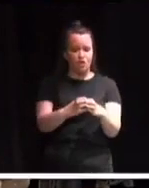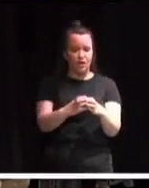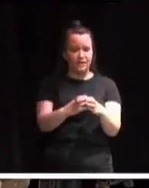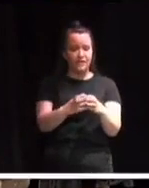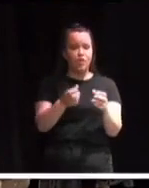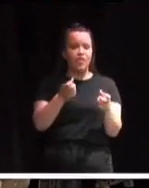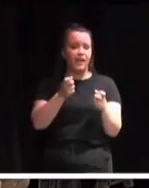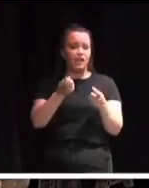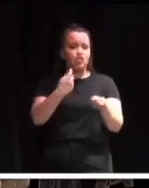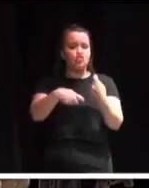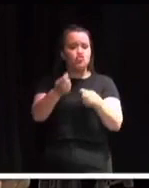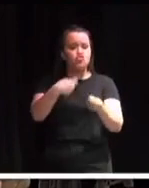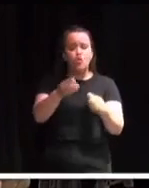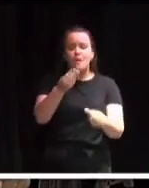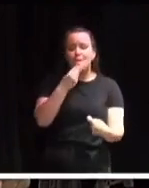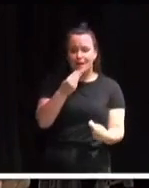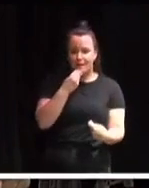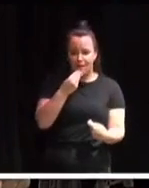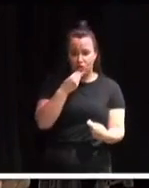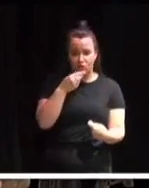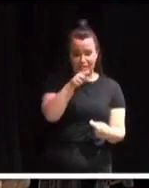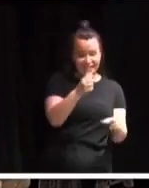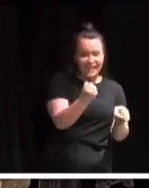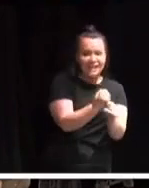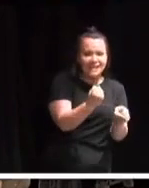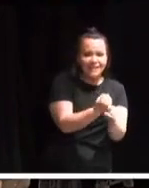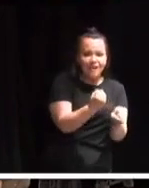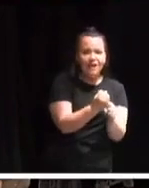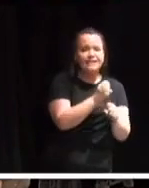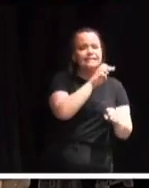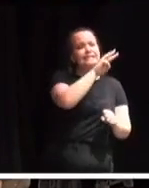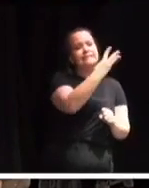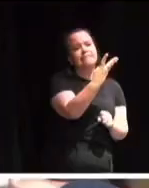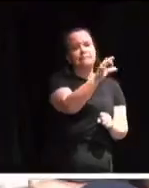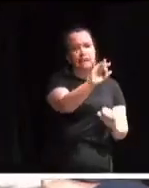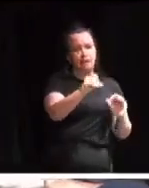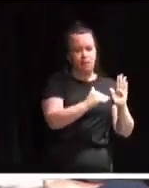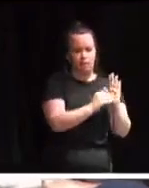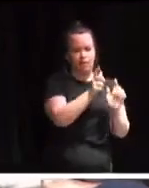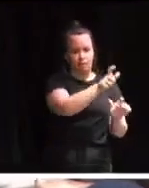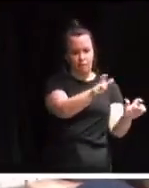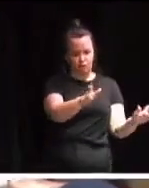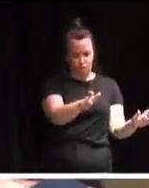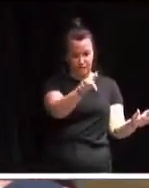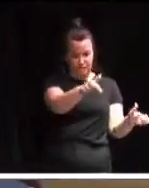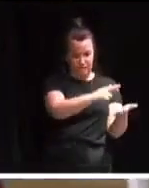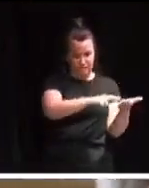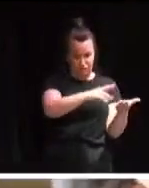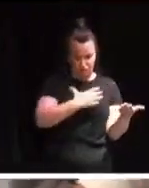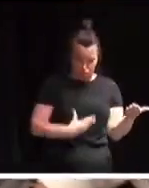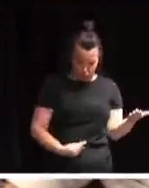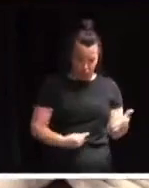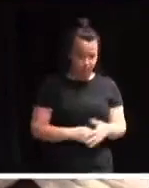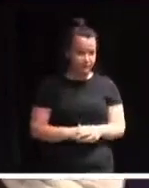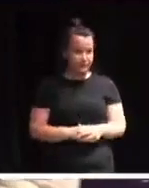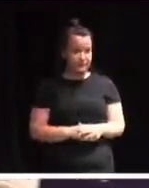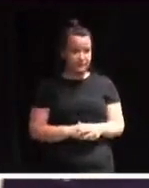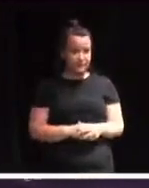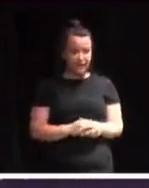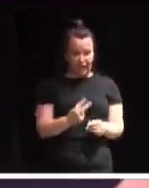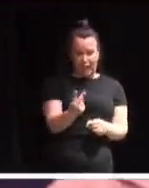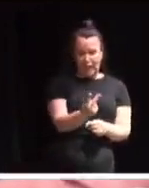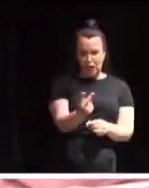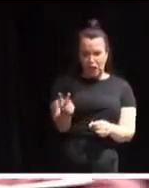supermercados un sector que emplea casi a 30.000 personas en esta comunidad Autónoma eso es